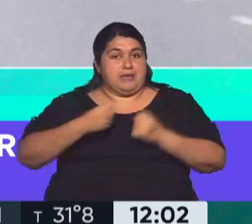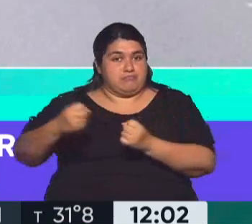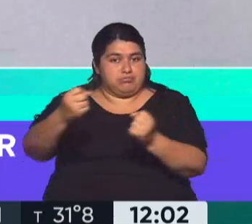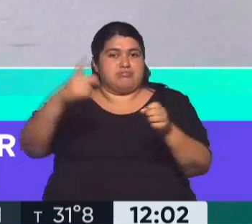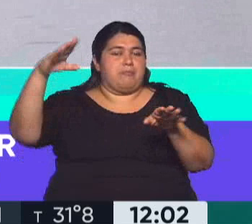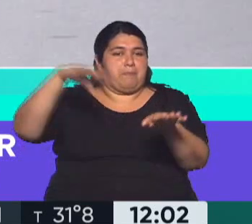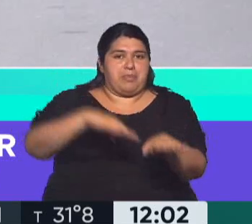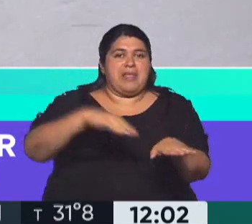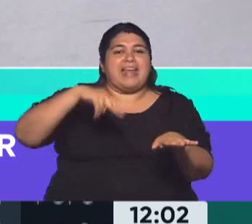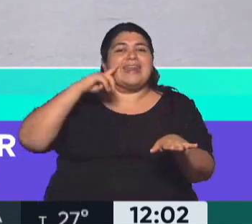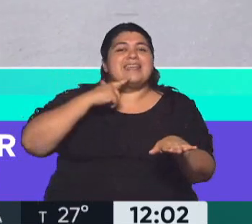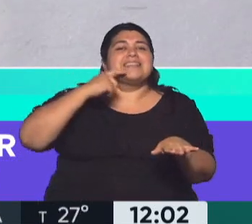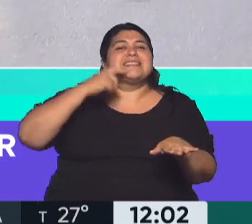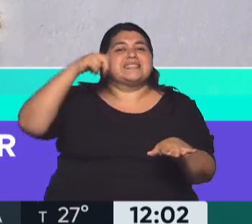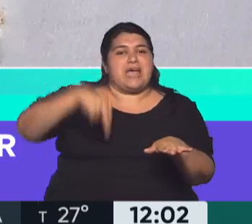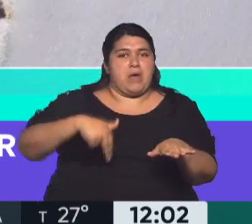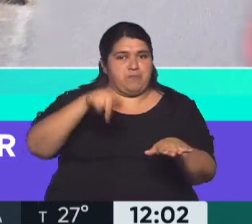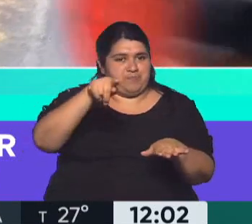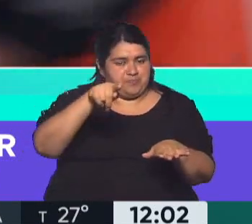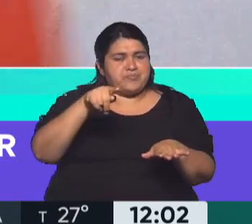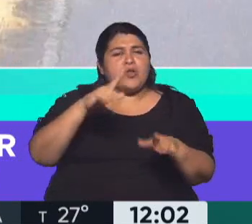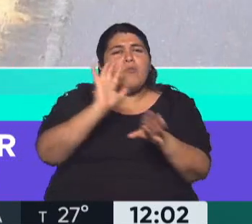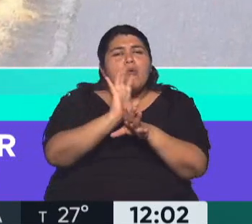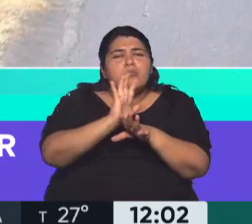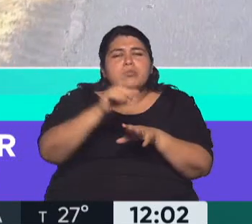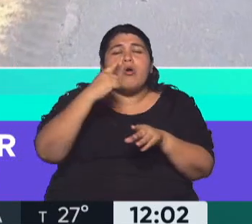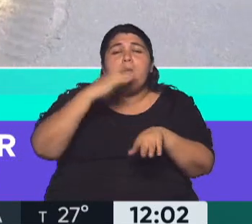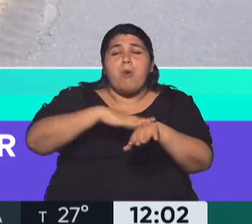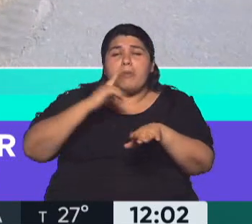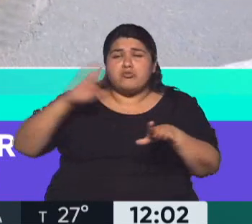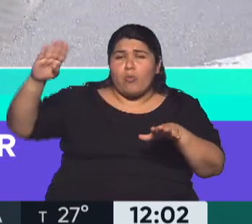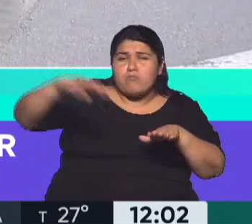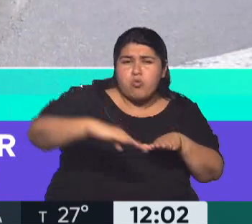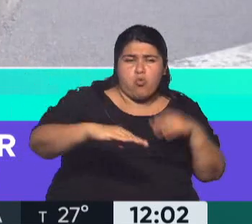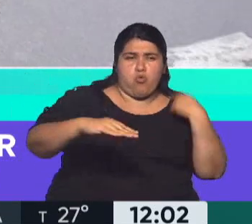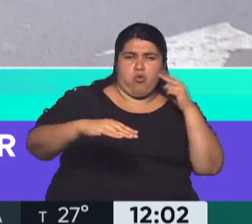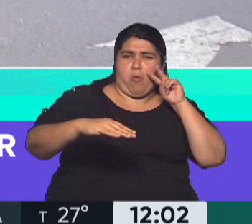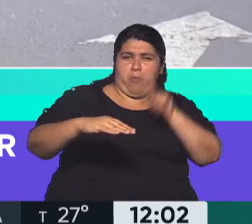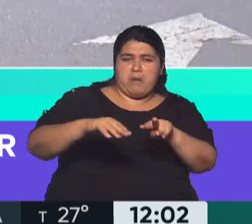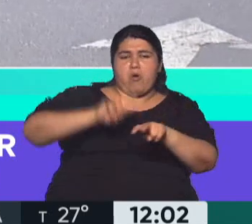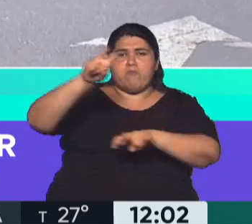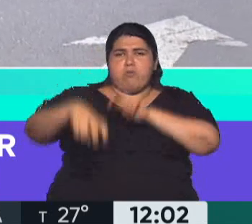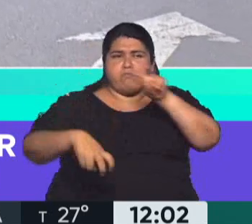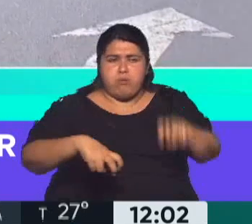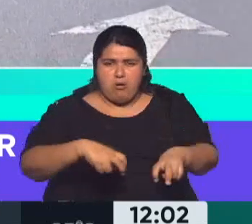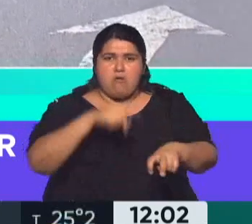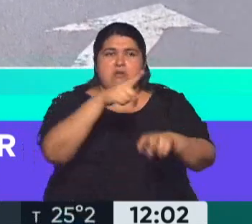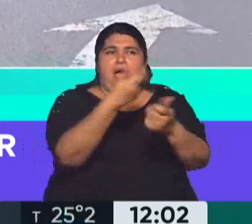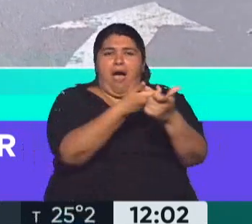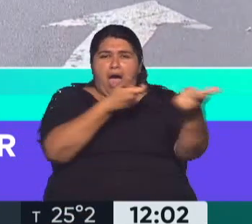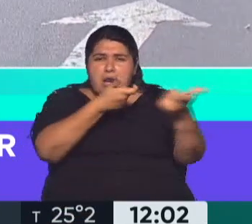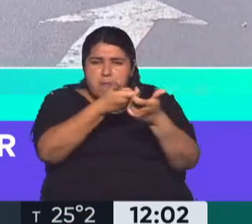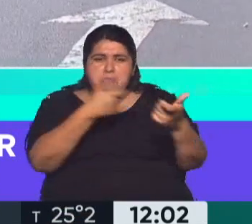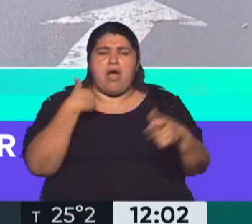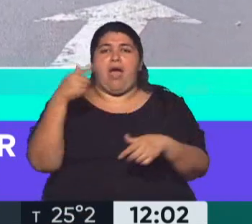Nissan que vimos en la reconstrucción, cómo les cruzaban el auto, luego cómo se bajaban con estas armas largas, no